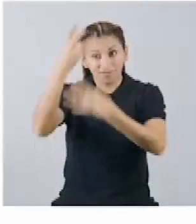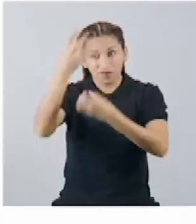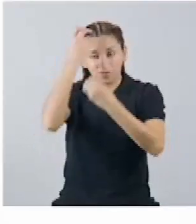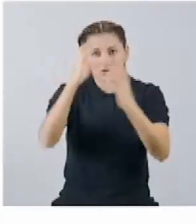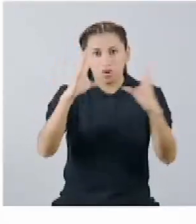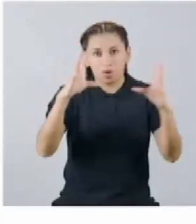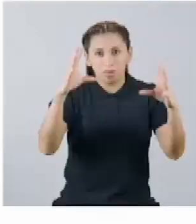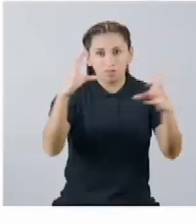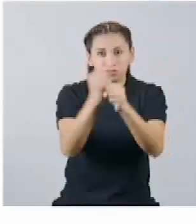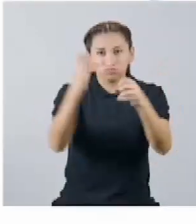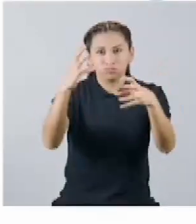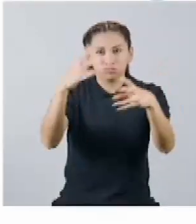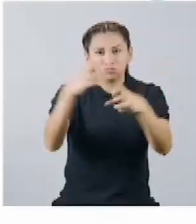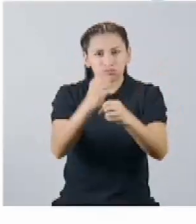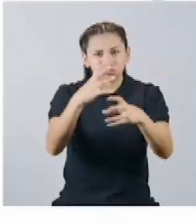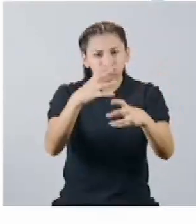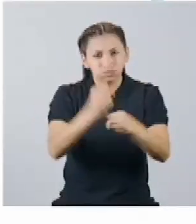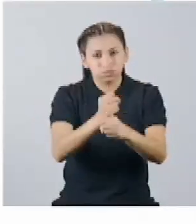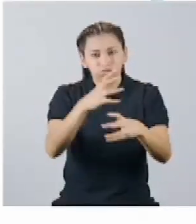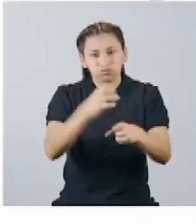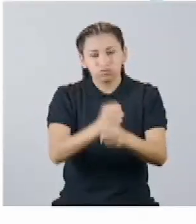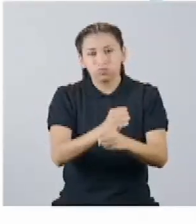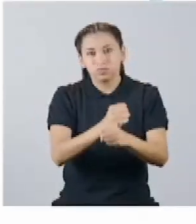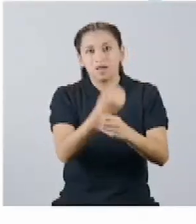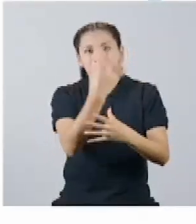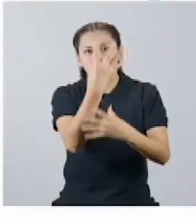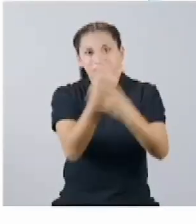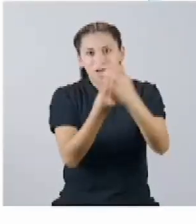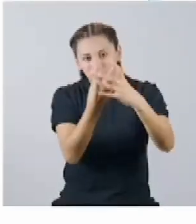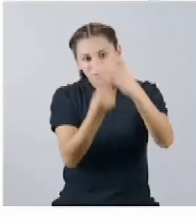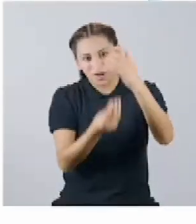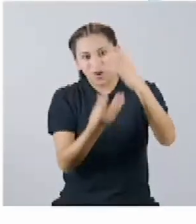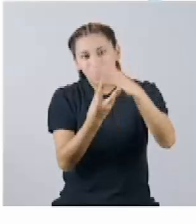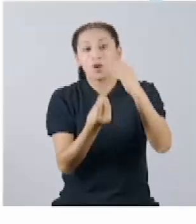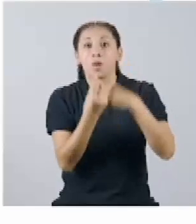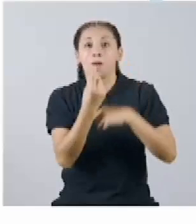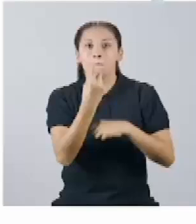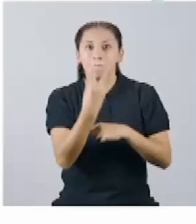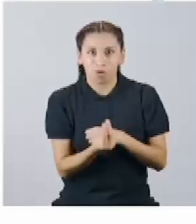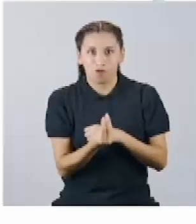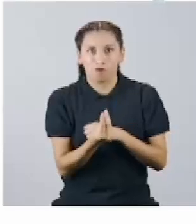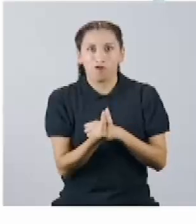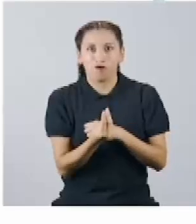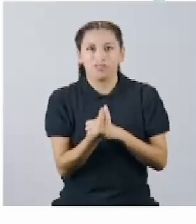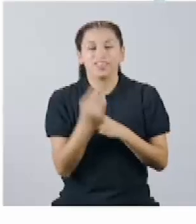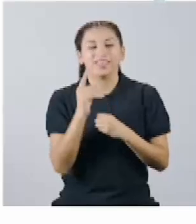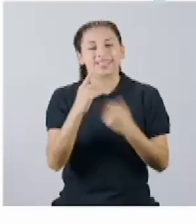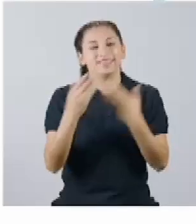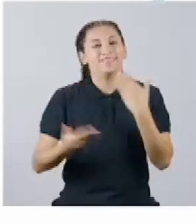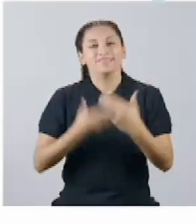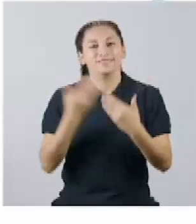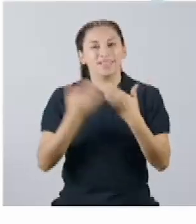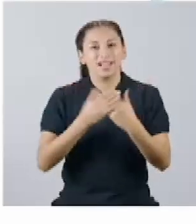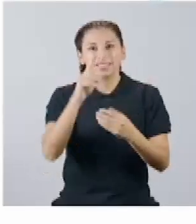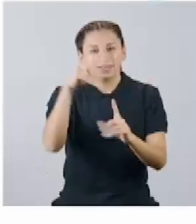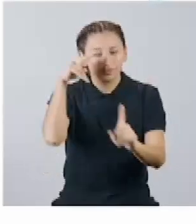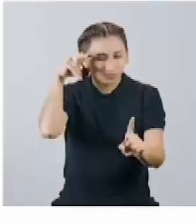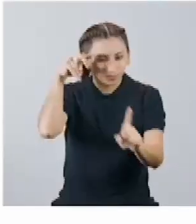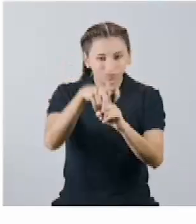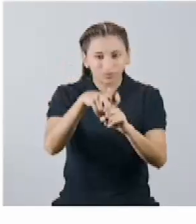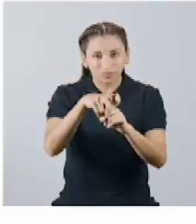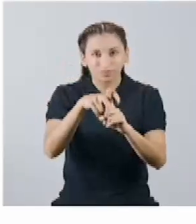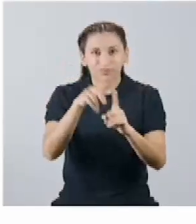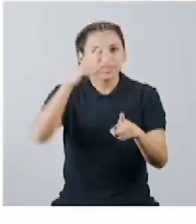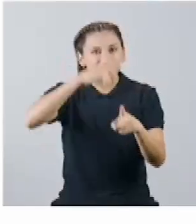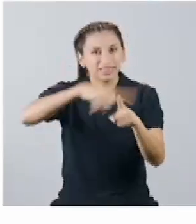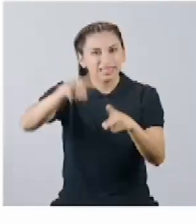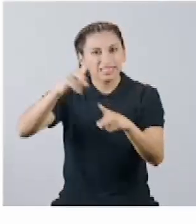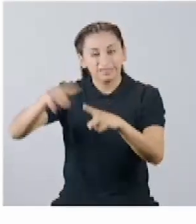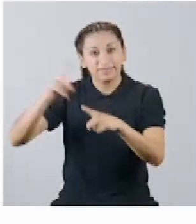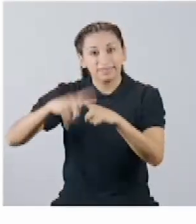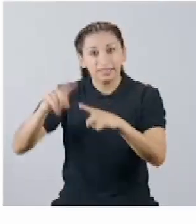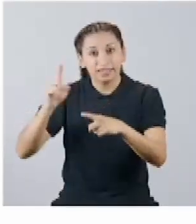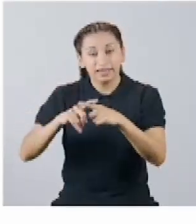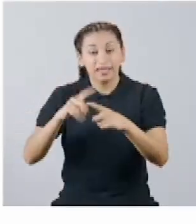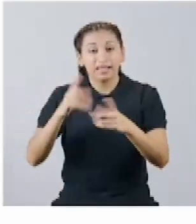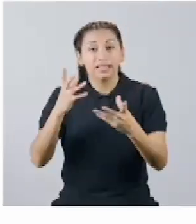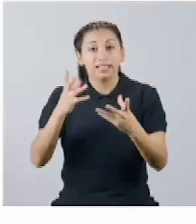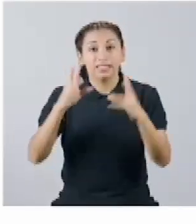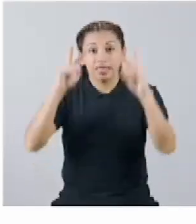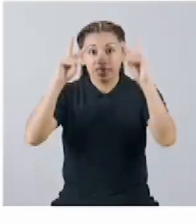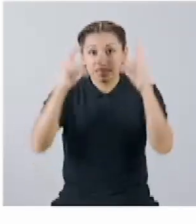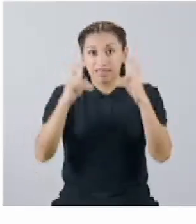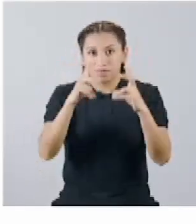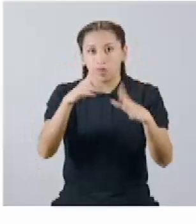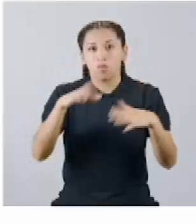en las entrevistas o los registros de las observaciones realizadas para identificar los diferentes aspectos en los que